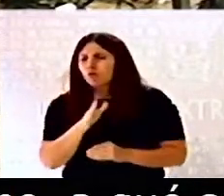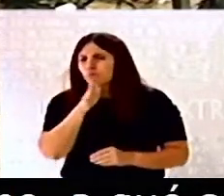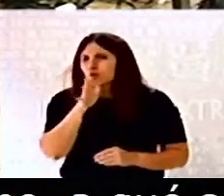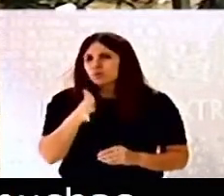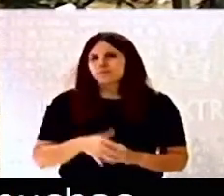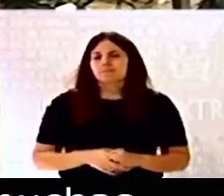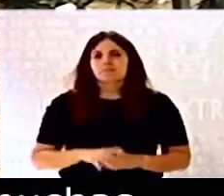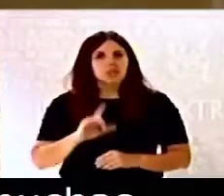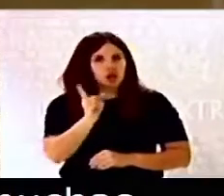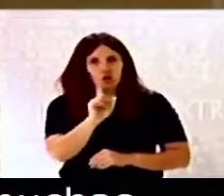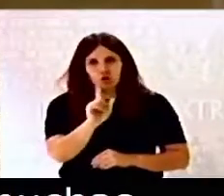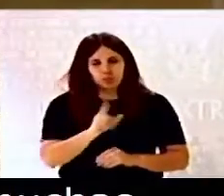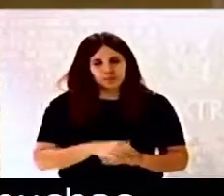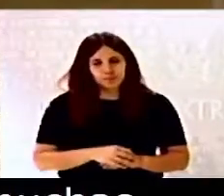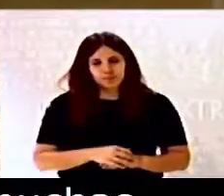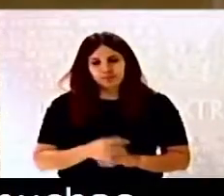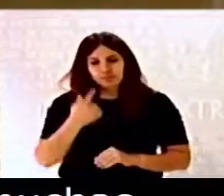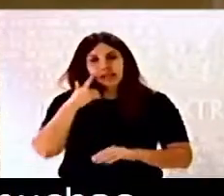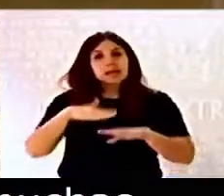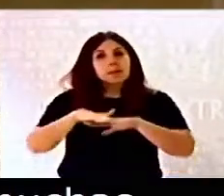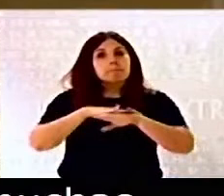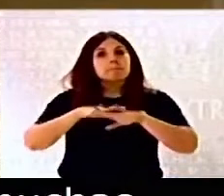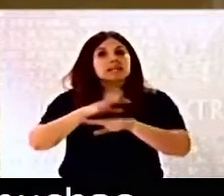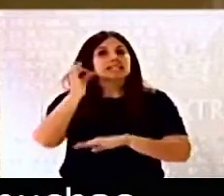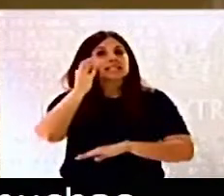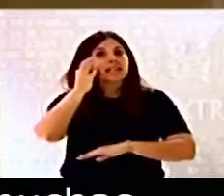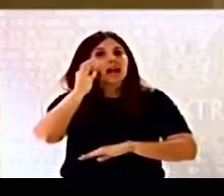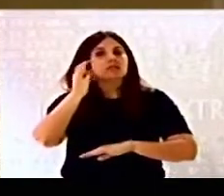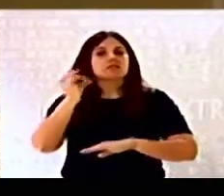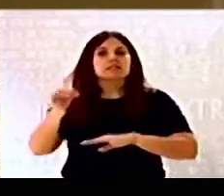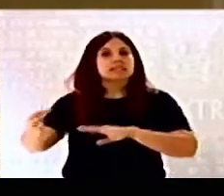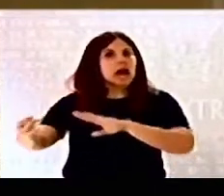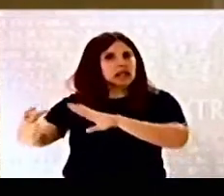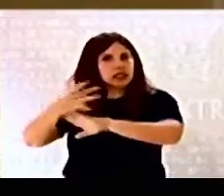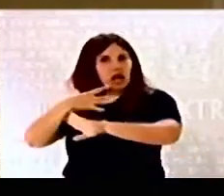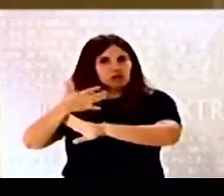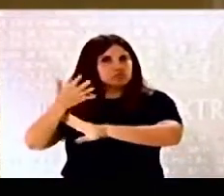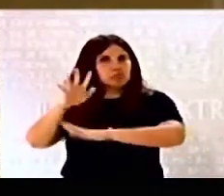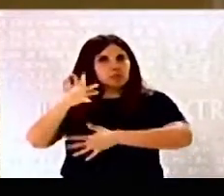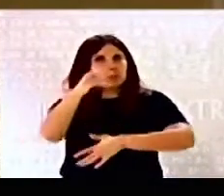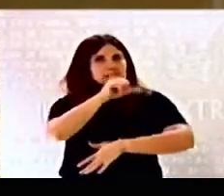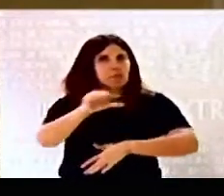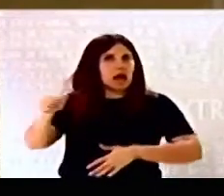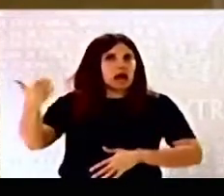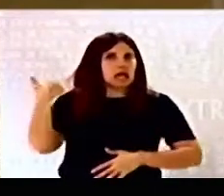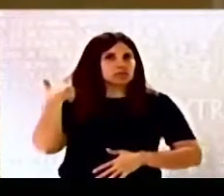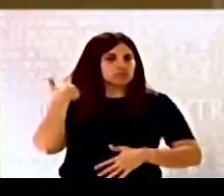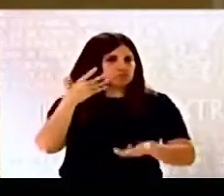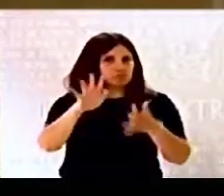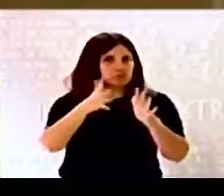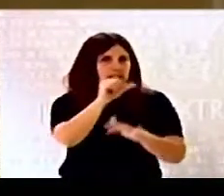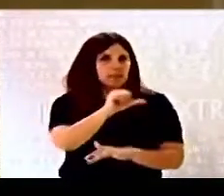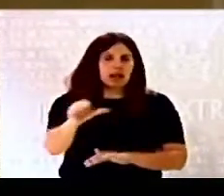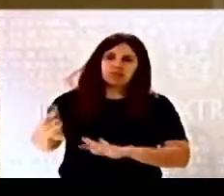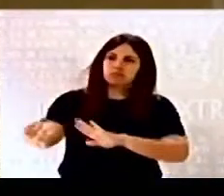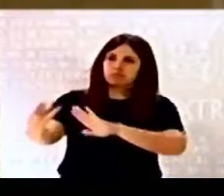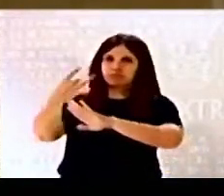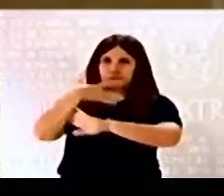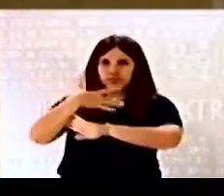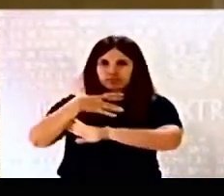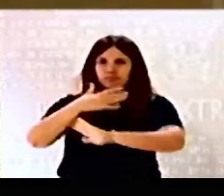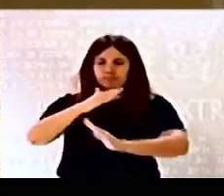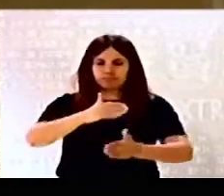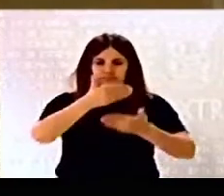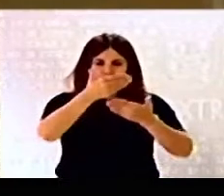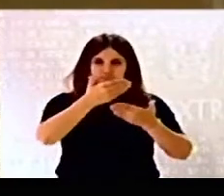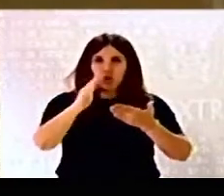información. No. La ministra envió una carta hace una semana aproximadamente donde se nos ofrecían